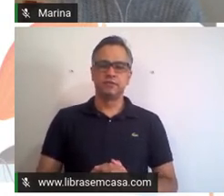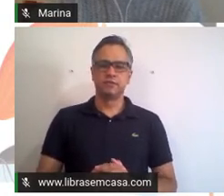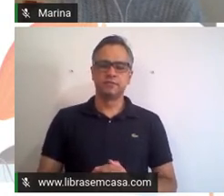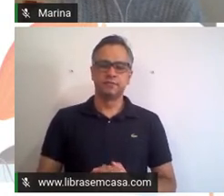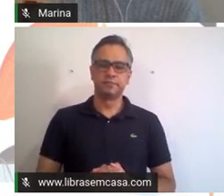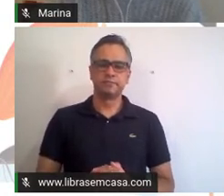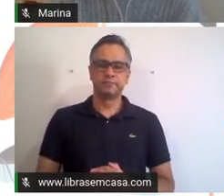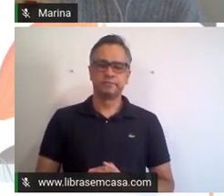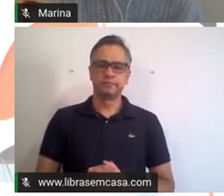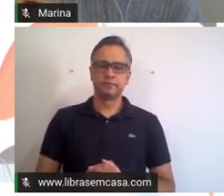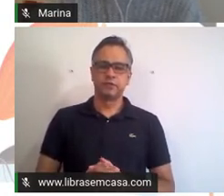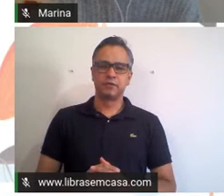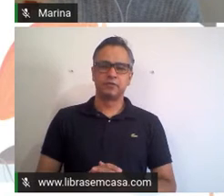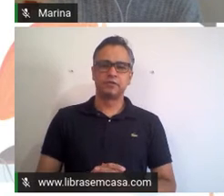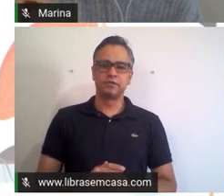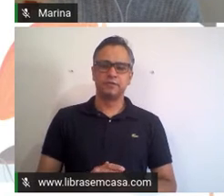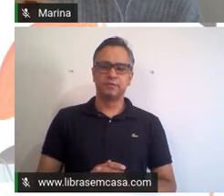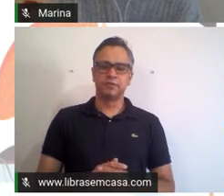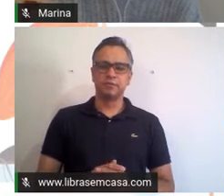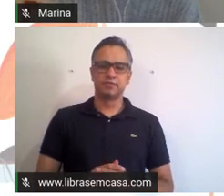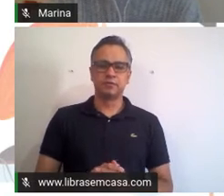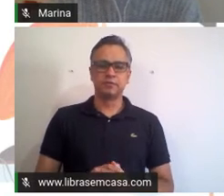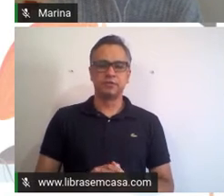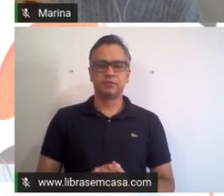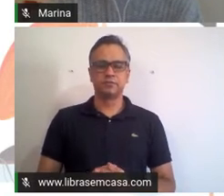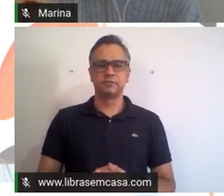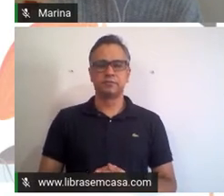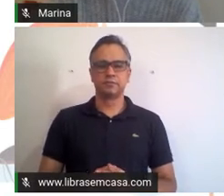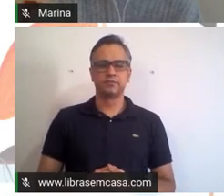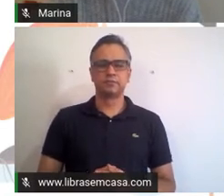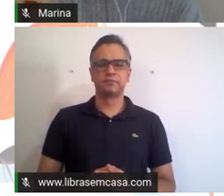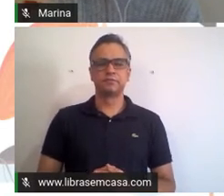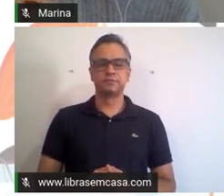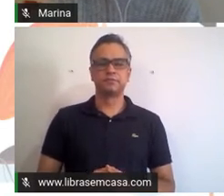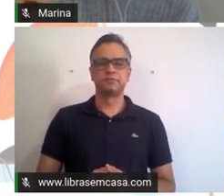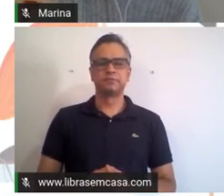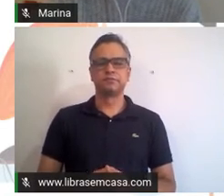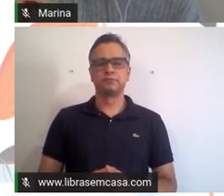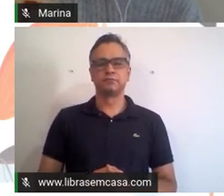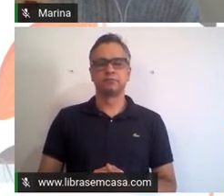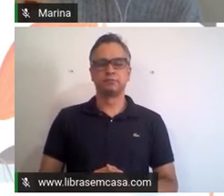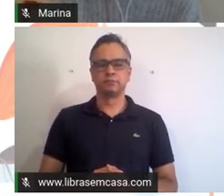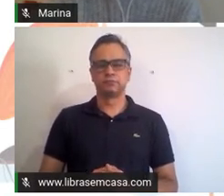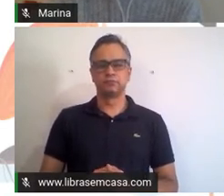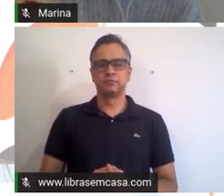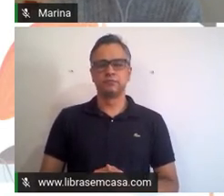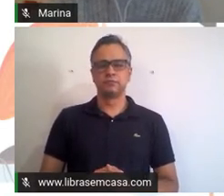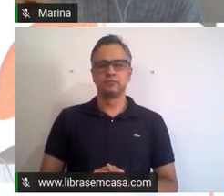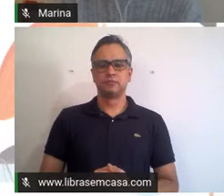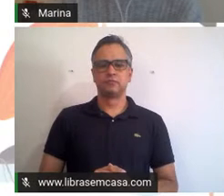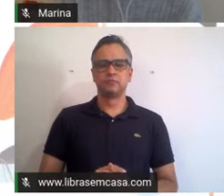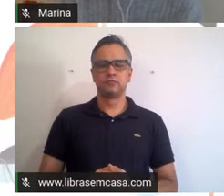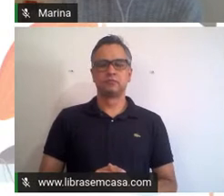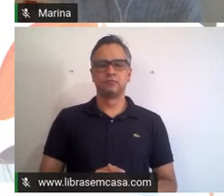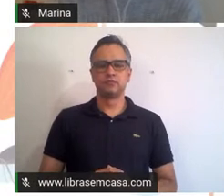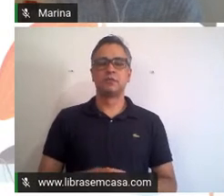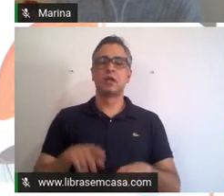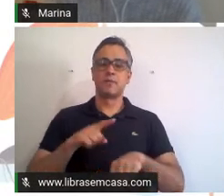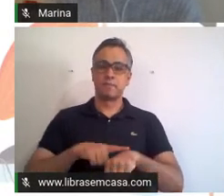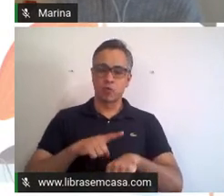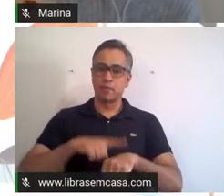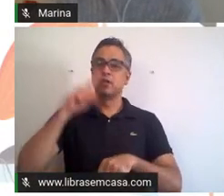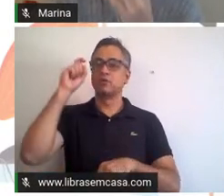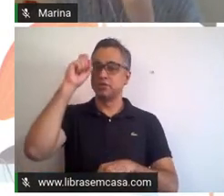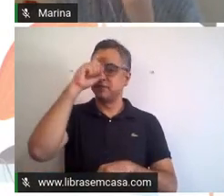por el agronegocio para expandir la ganadería. Así que estamos en un momento muy, muy, muy difícil, dando mucha pelea al